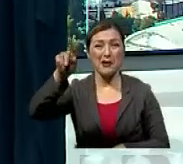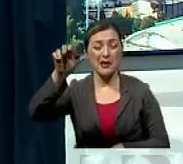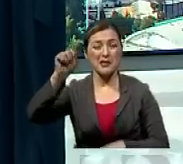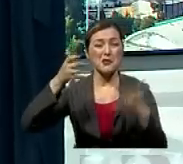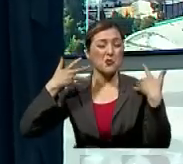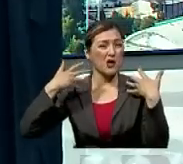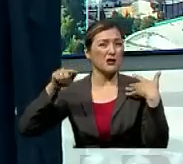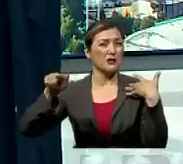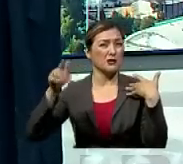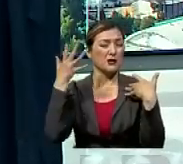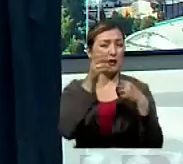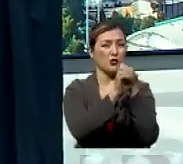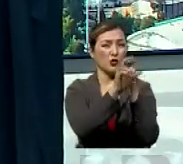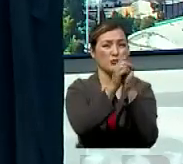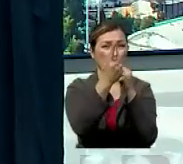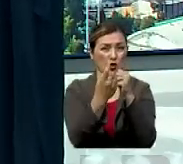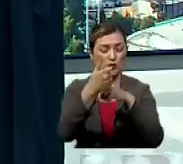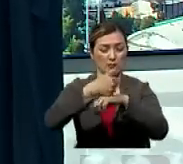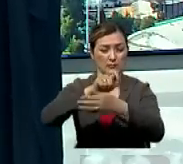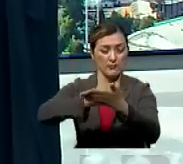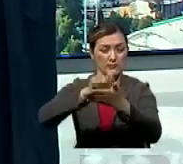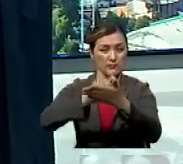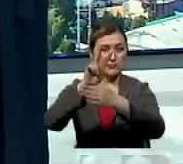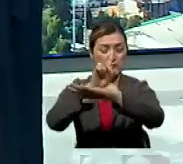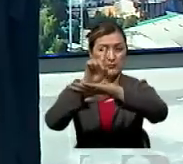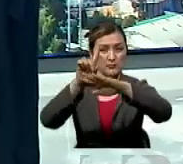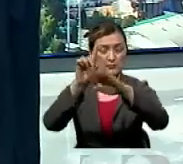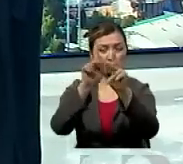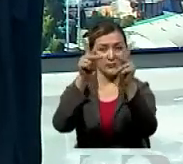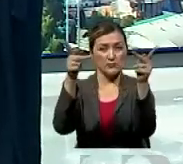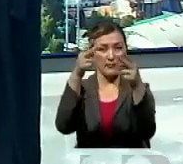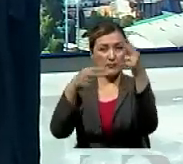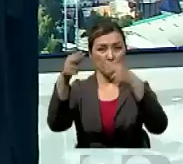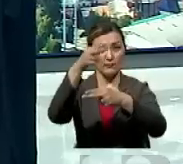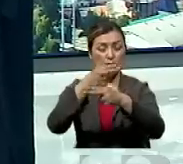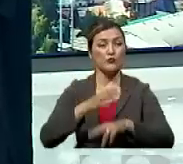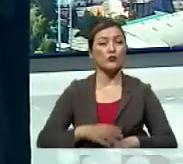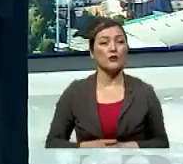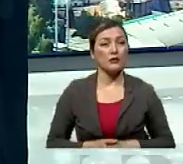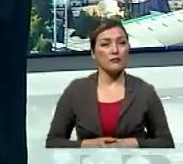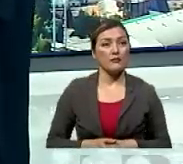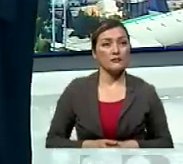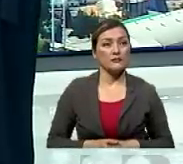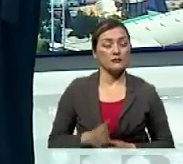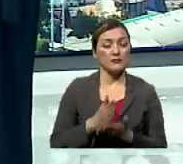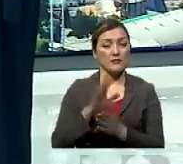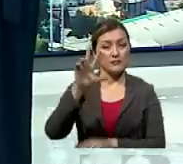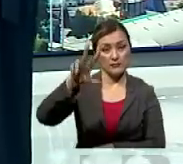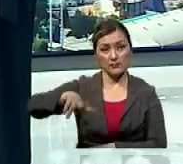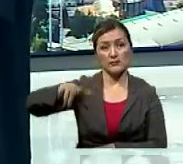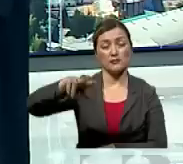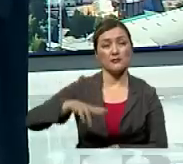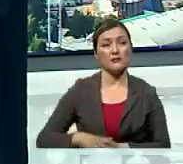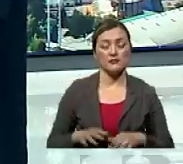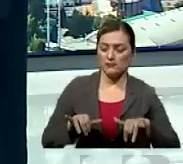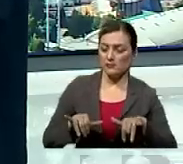2011 sentenció a un editorialista y dos directivos de diario El Universo. La suspensión regirá durante 3 meses mientras